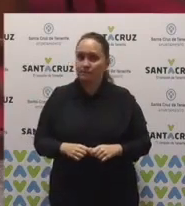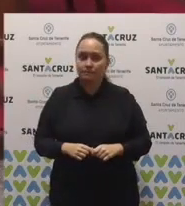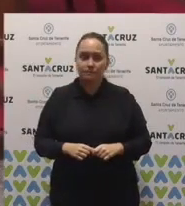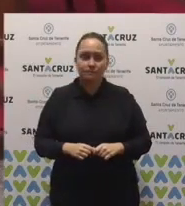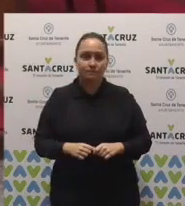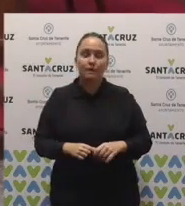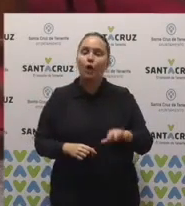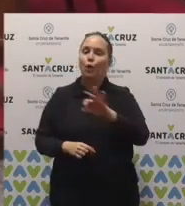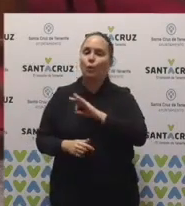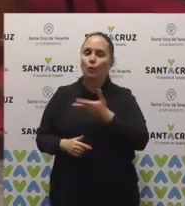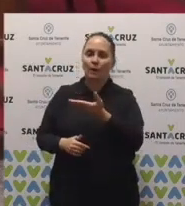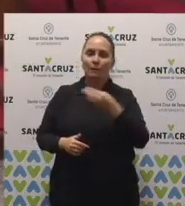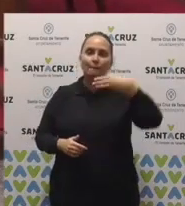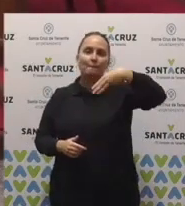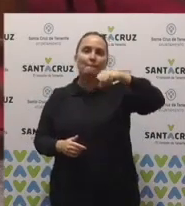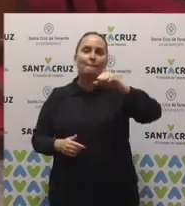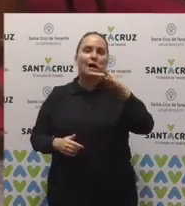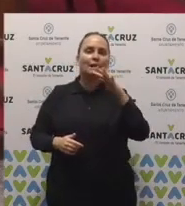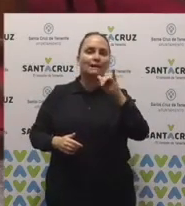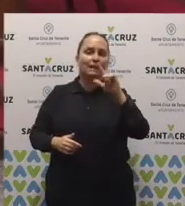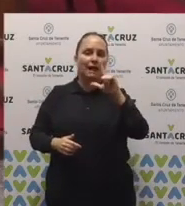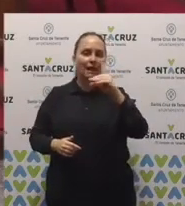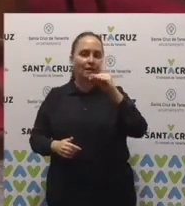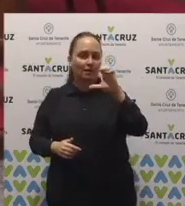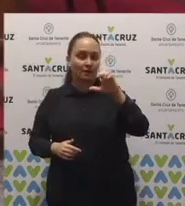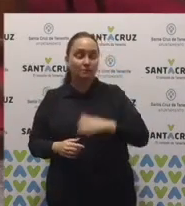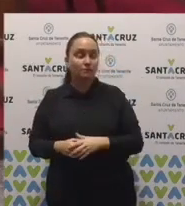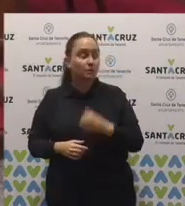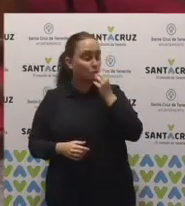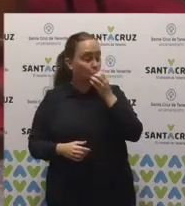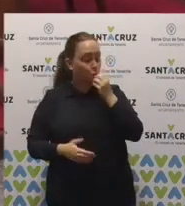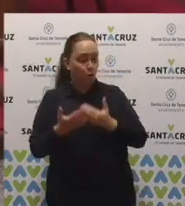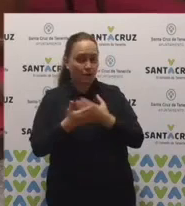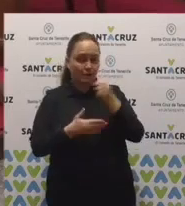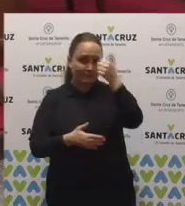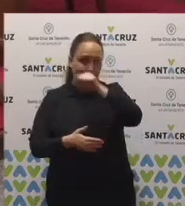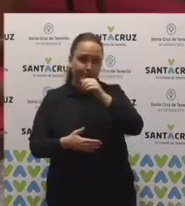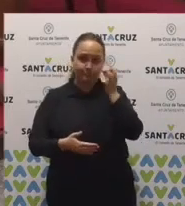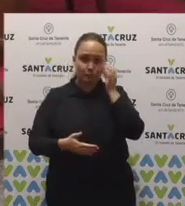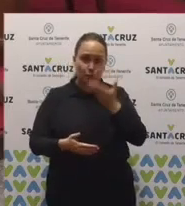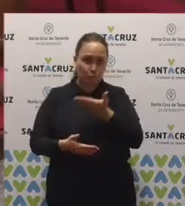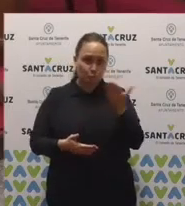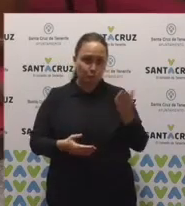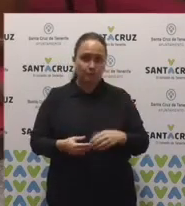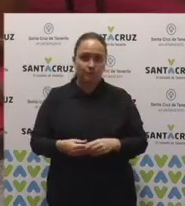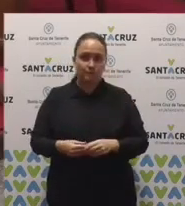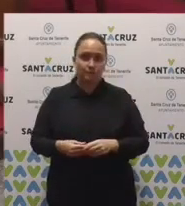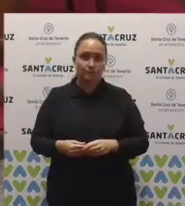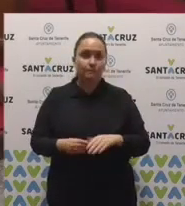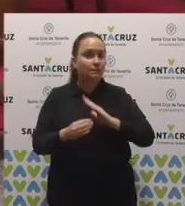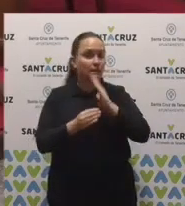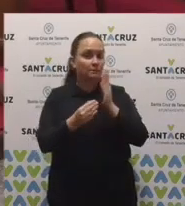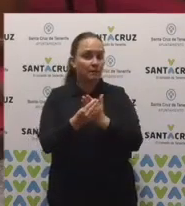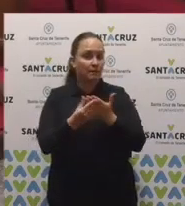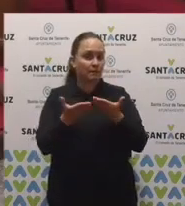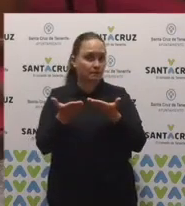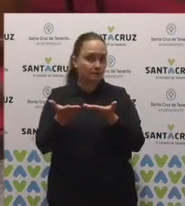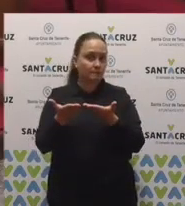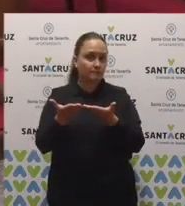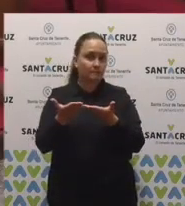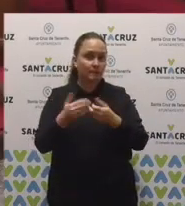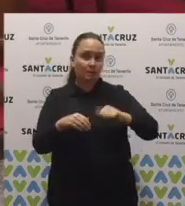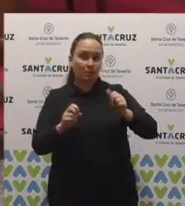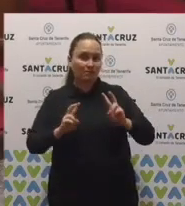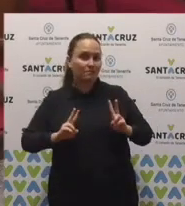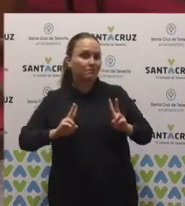doña matilde bueno buenos días a todos y a todas pues el expediente de la aprobación